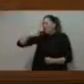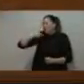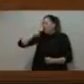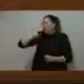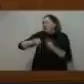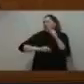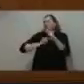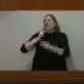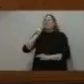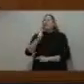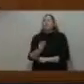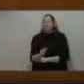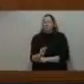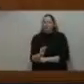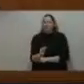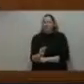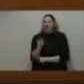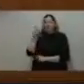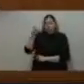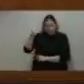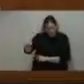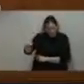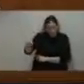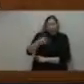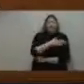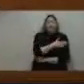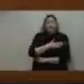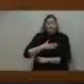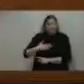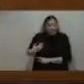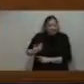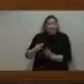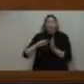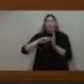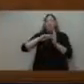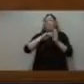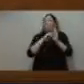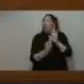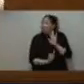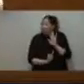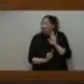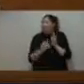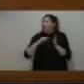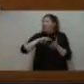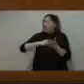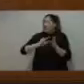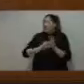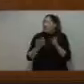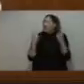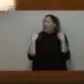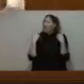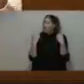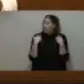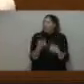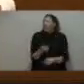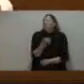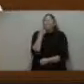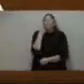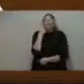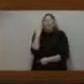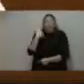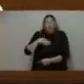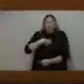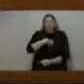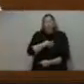Si usted está dispuesto a modificar el sistema fiscal, mire que nos ha costado, porque usted